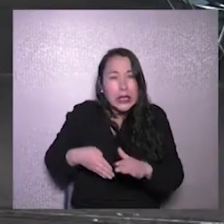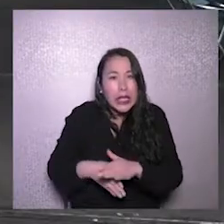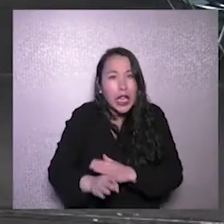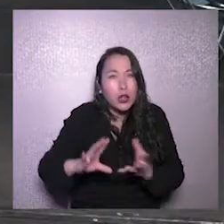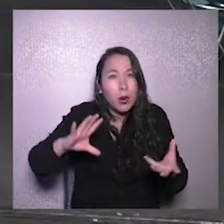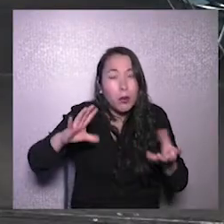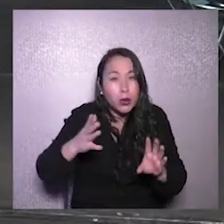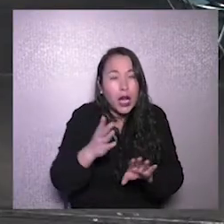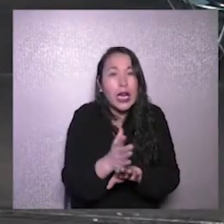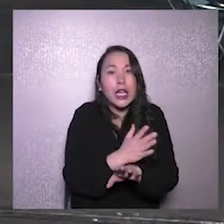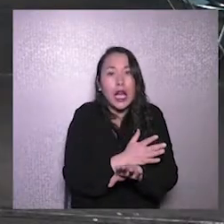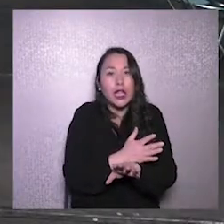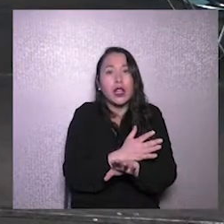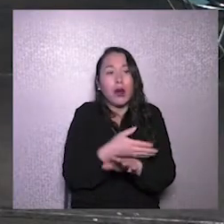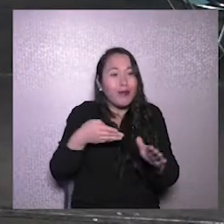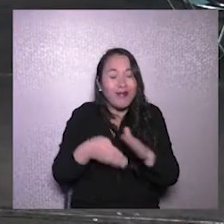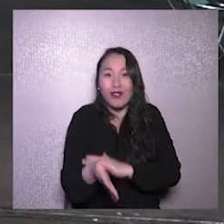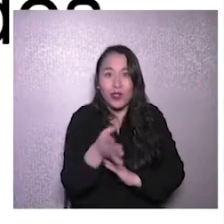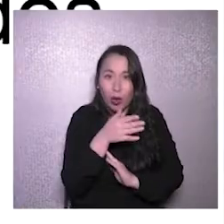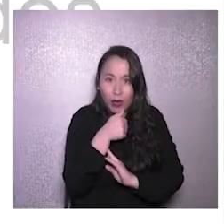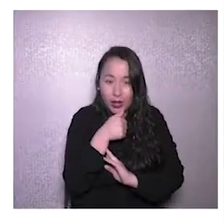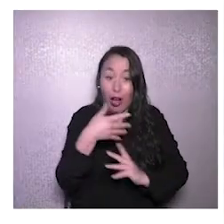cual antes no teníamos acceso.